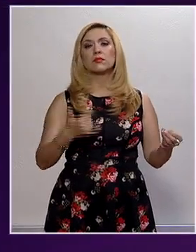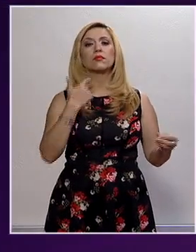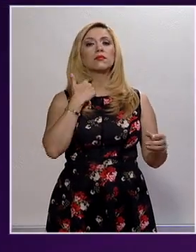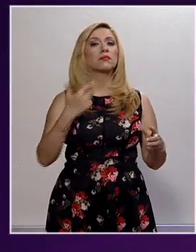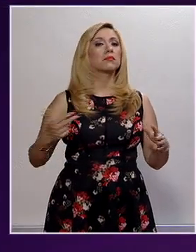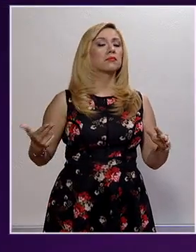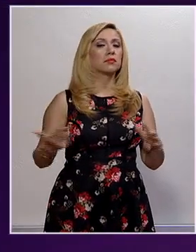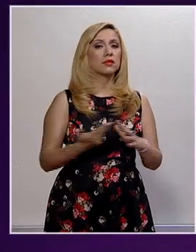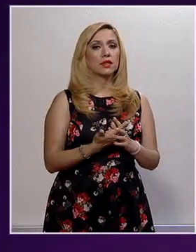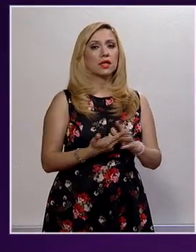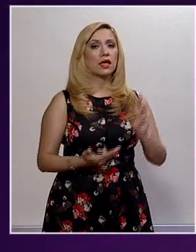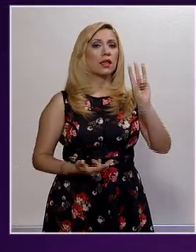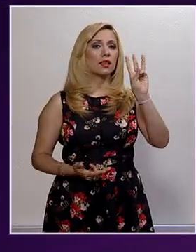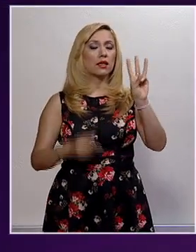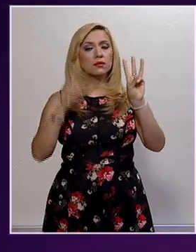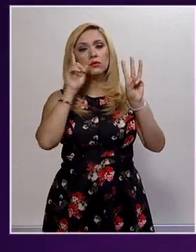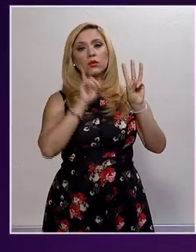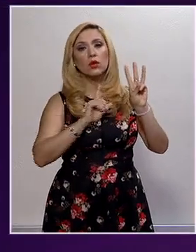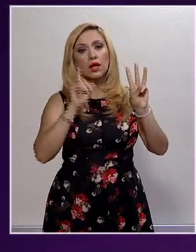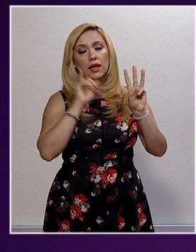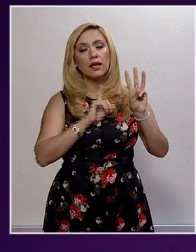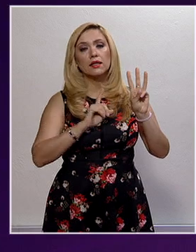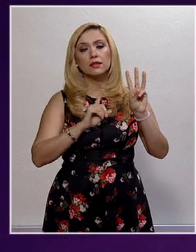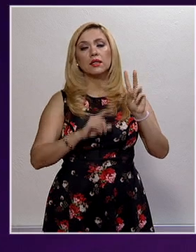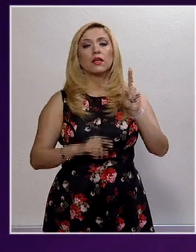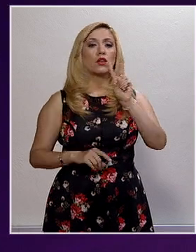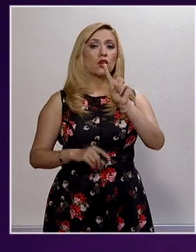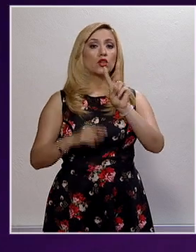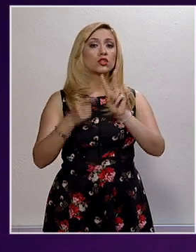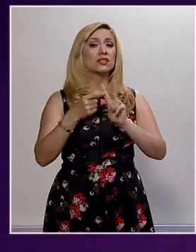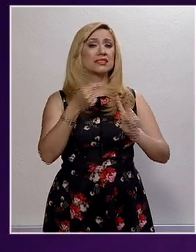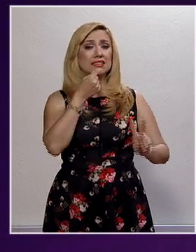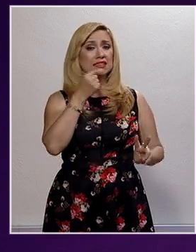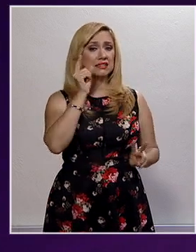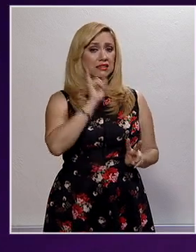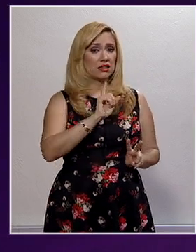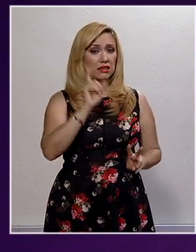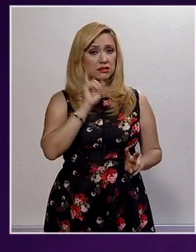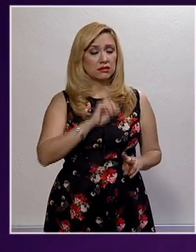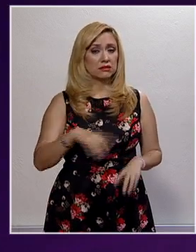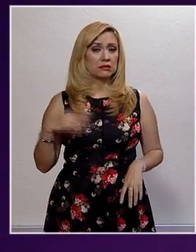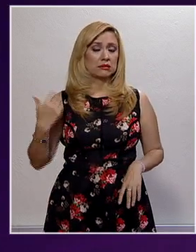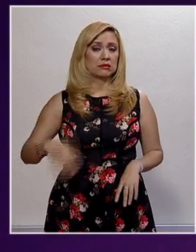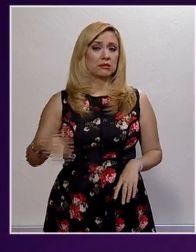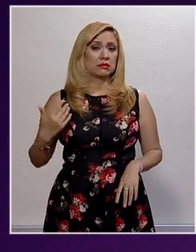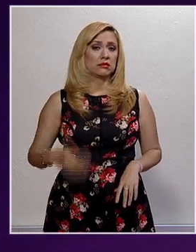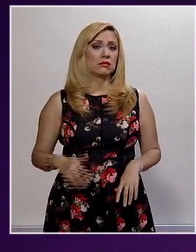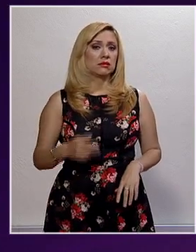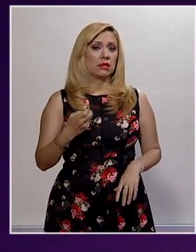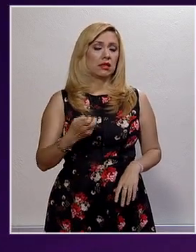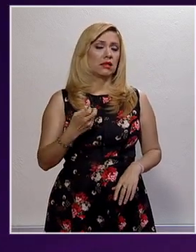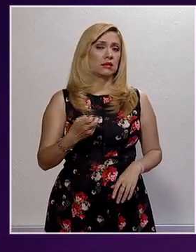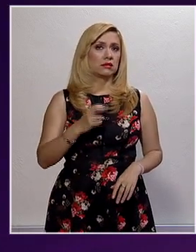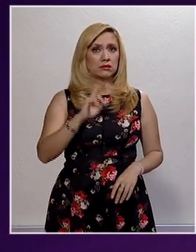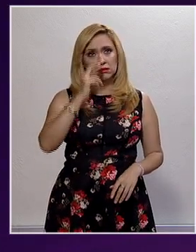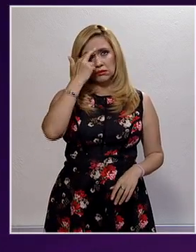asesinato de 3 mujeres, 2 de ellas niñas, ¿no? en el momento de los hechos.